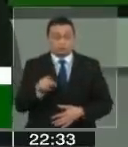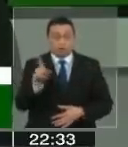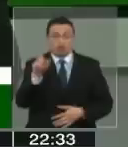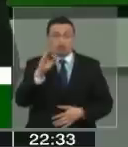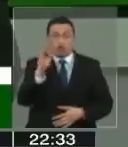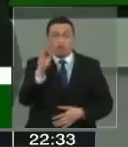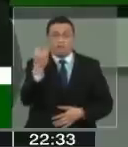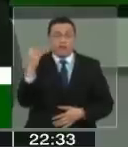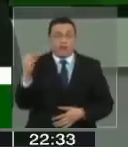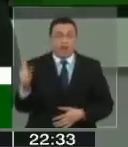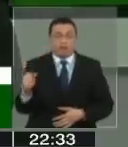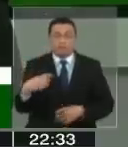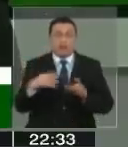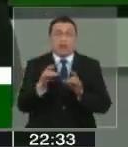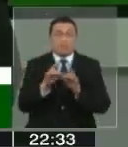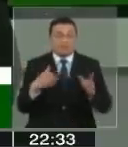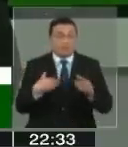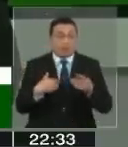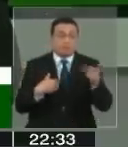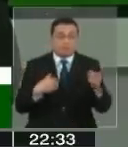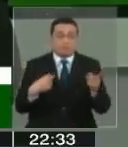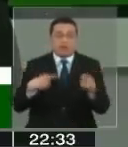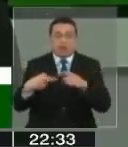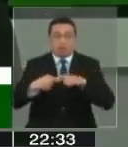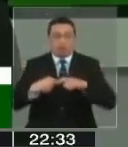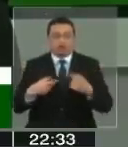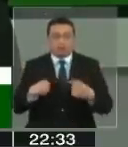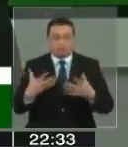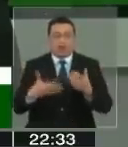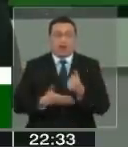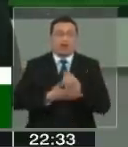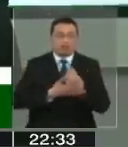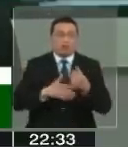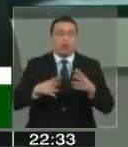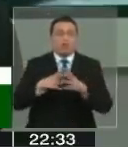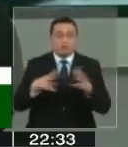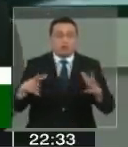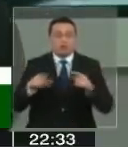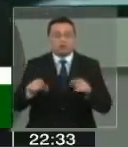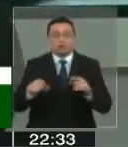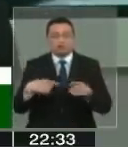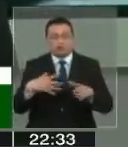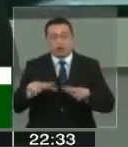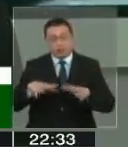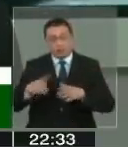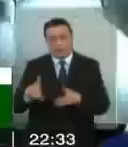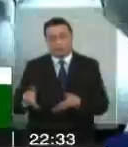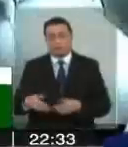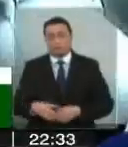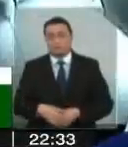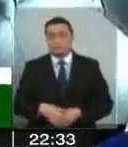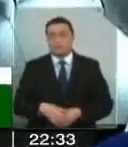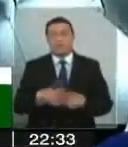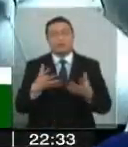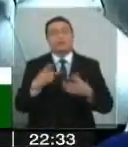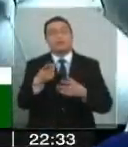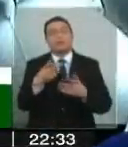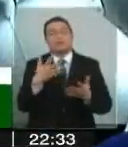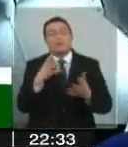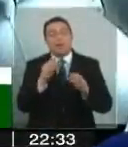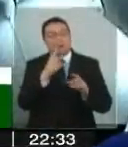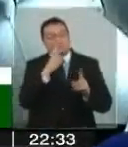Sofi. Y especialmente de mi señora, que nos ha ayudado muchísimo a llevar esto. ¿Qué admiras tú en tu